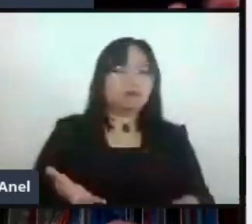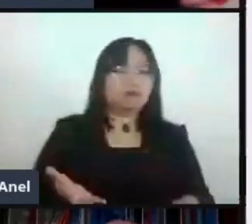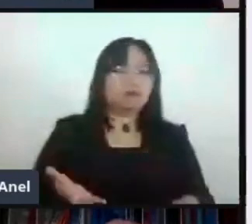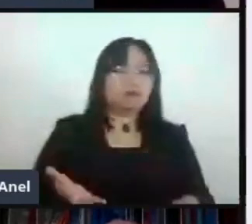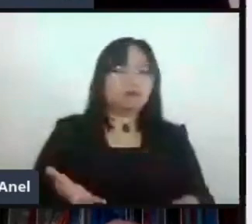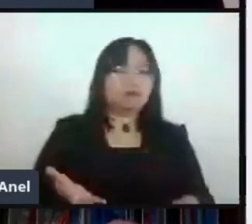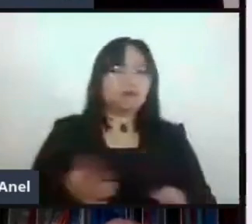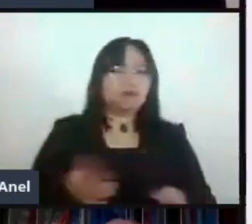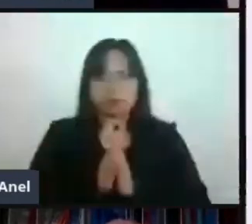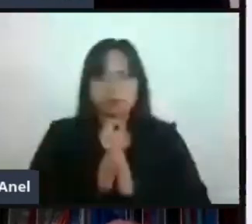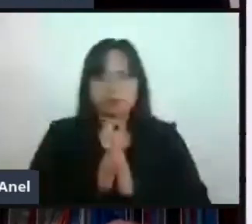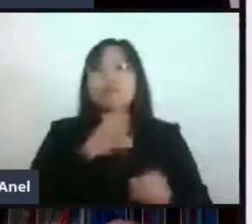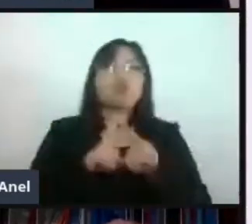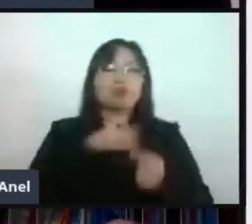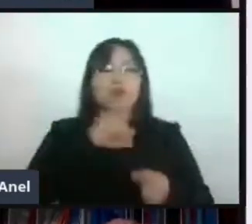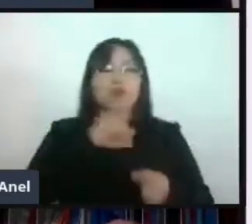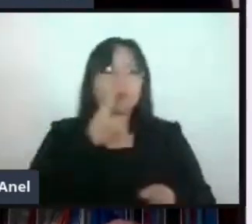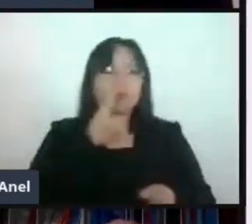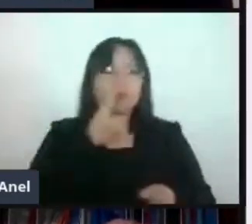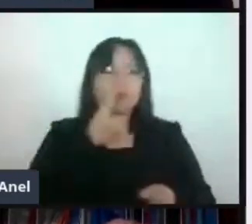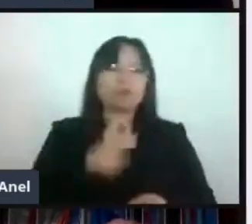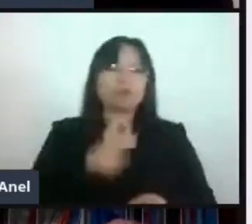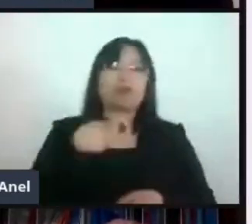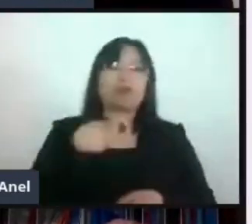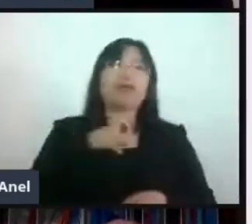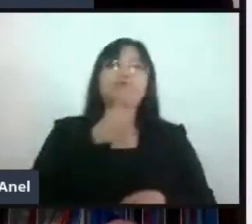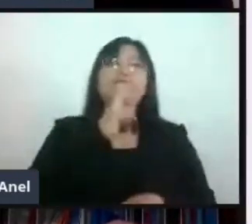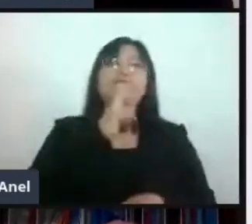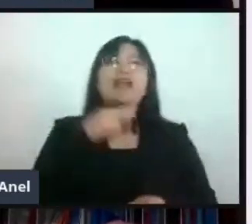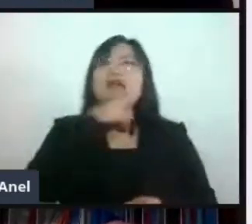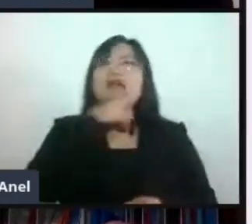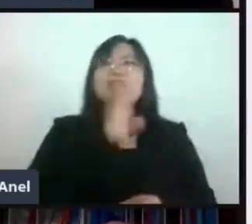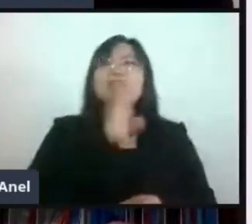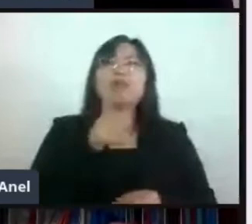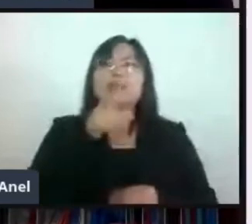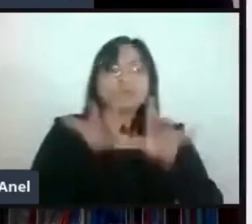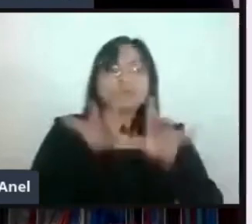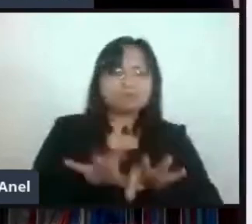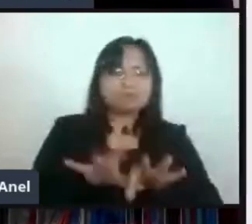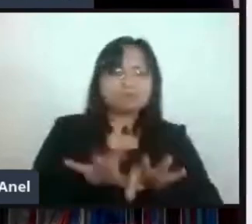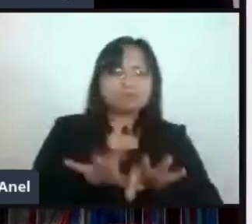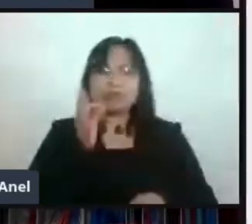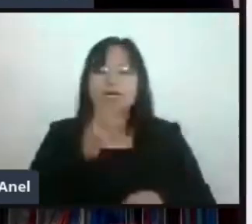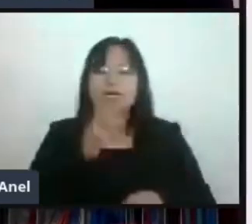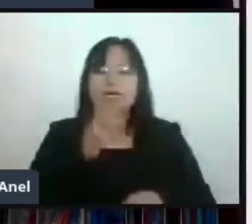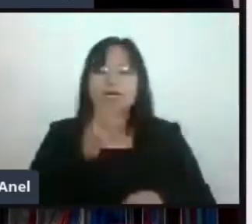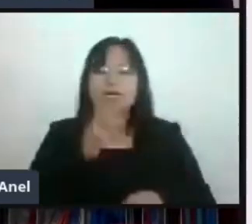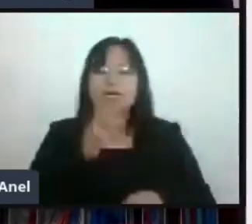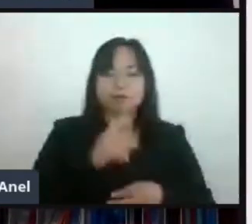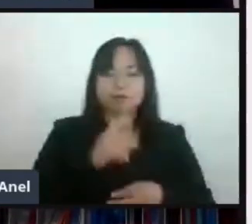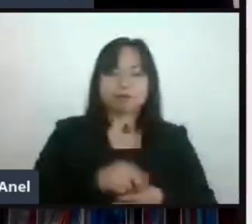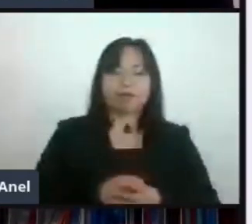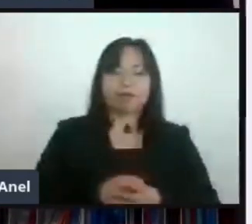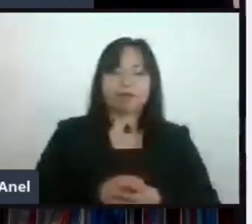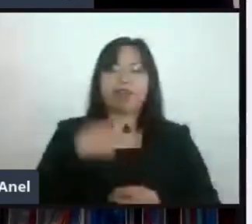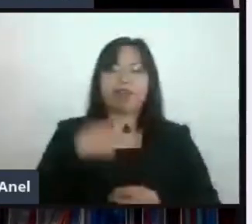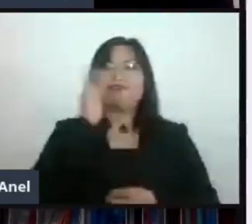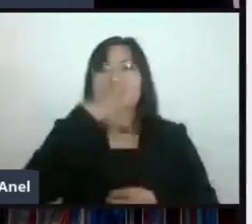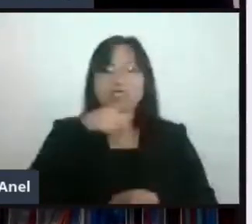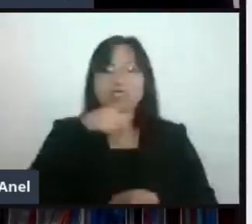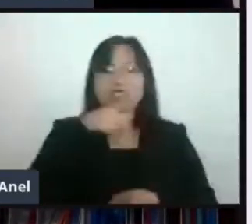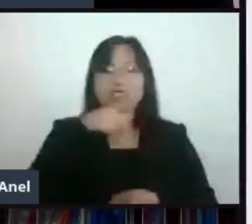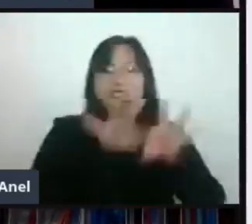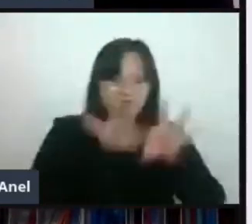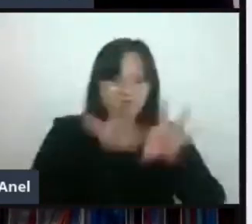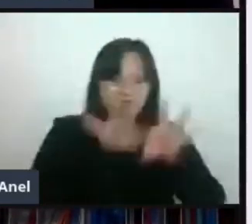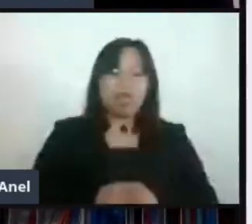poner texto falso para que Perfecto. sea más rápido. Y entonces aquí está. Y vamos a suponer que nada